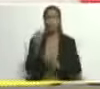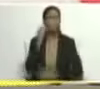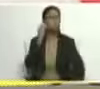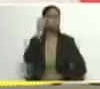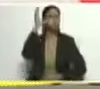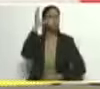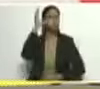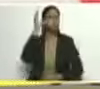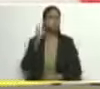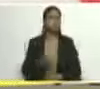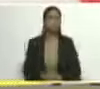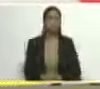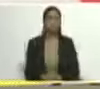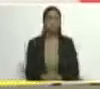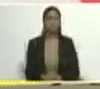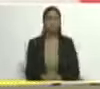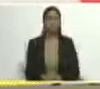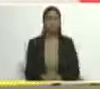para